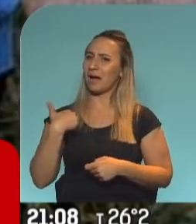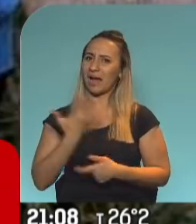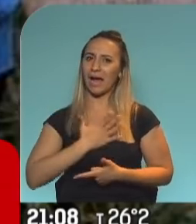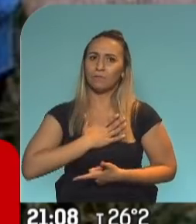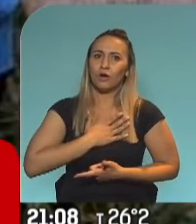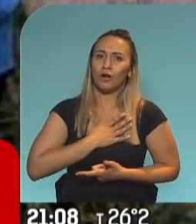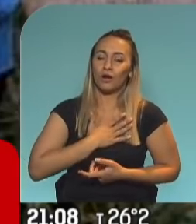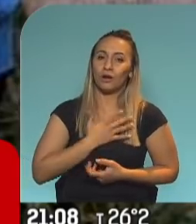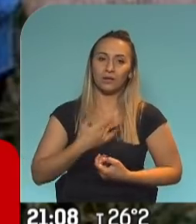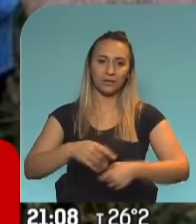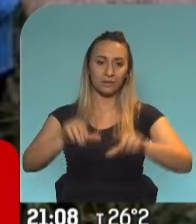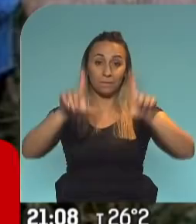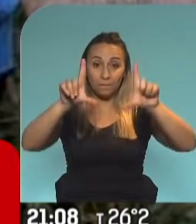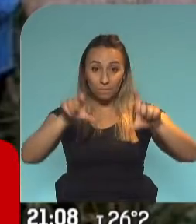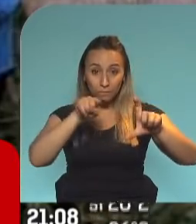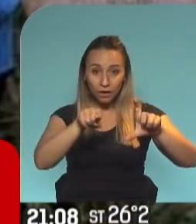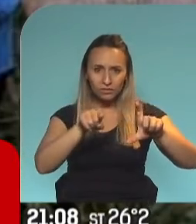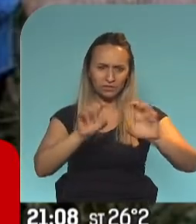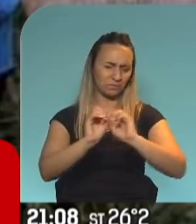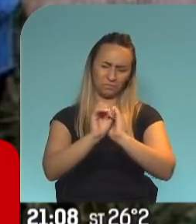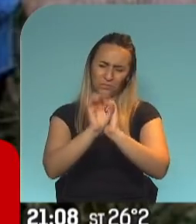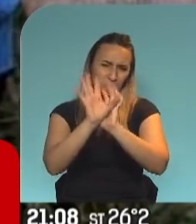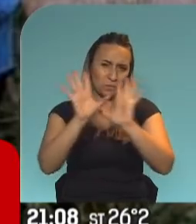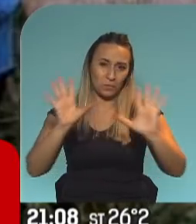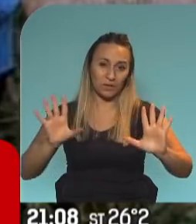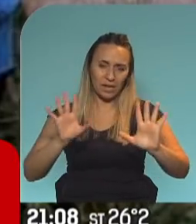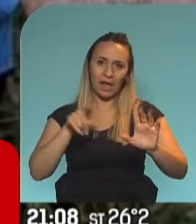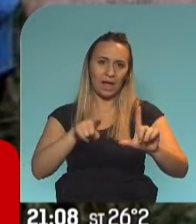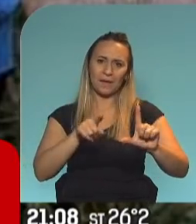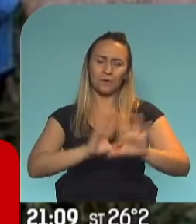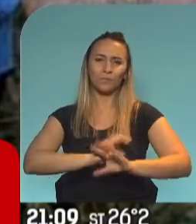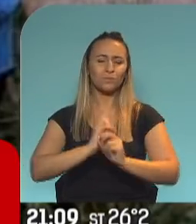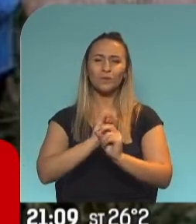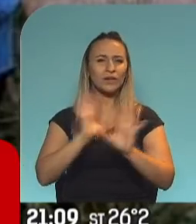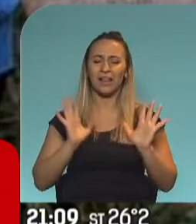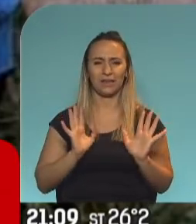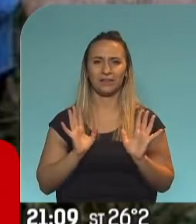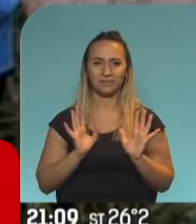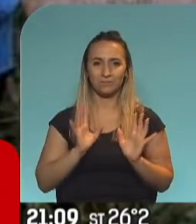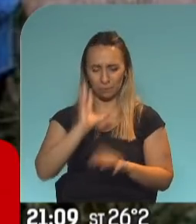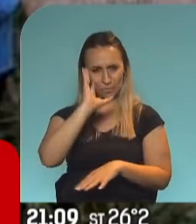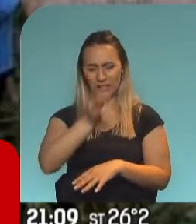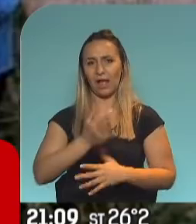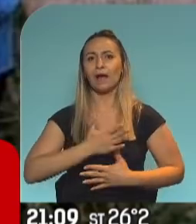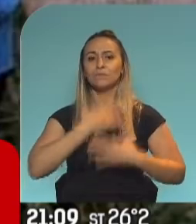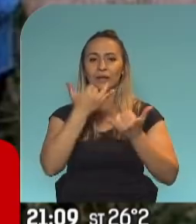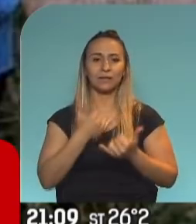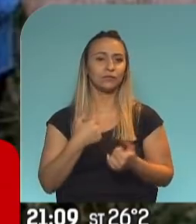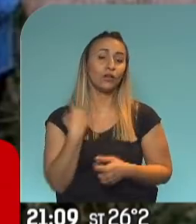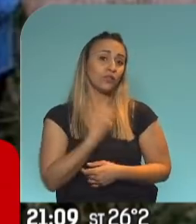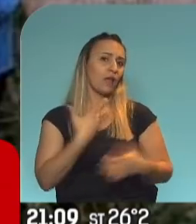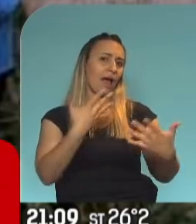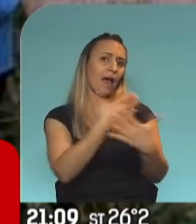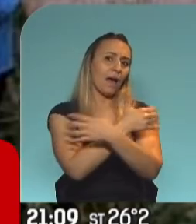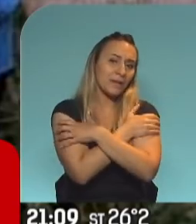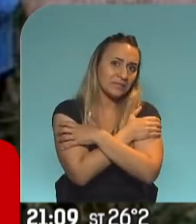imagen creo que ya habló y habla y va a hablar por siempre. La abrazamos a Dalma, a Yanina, a su